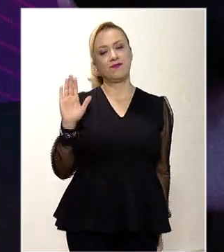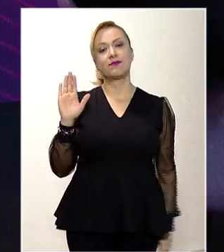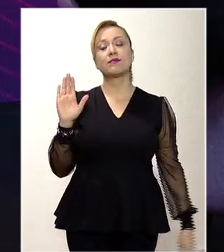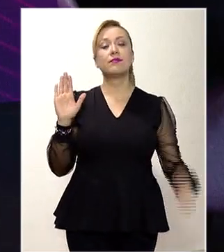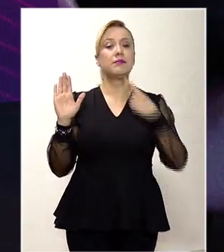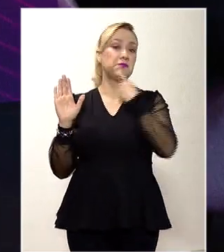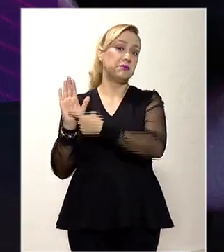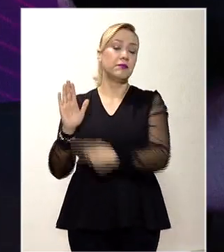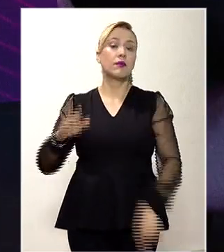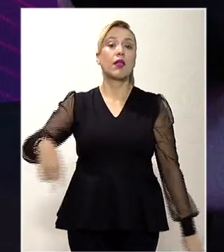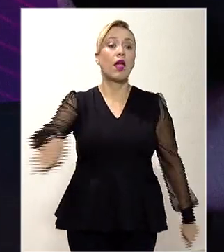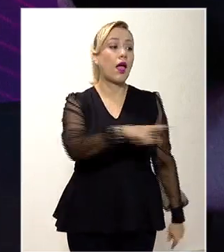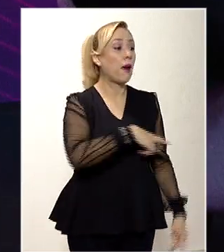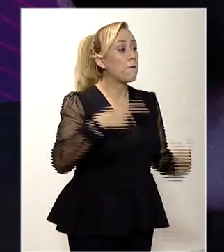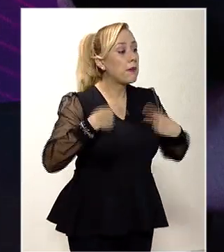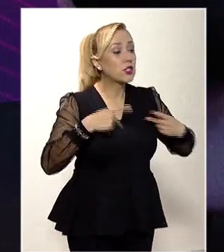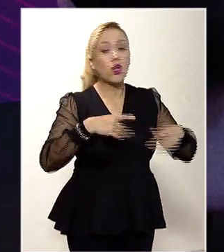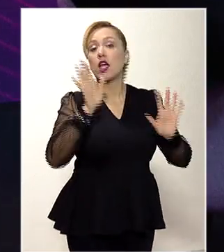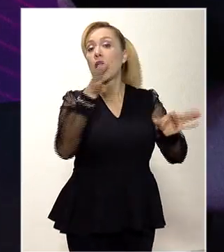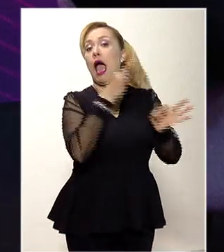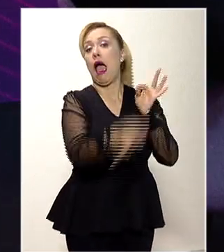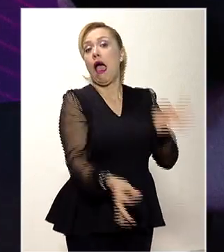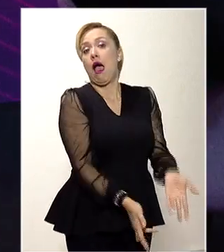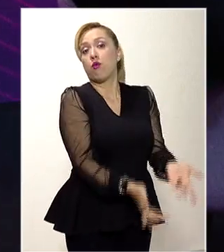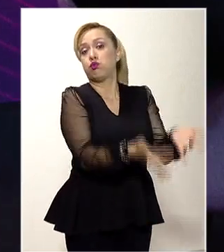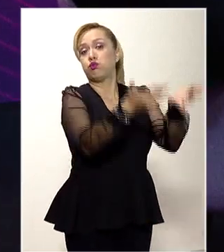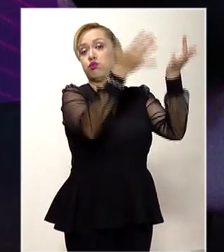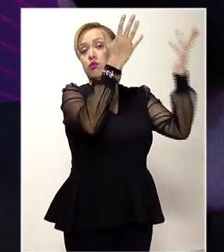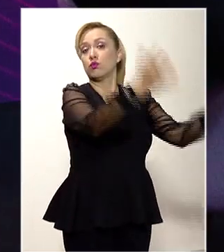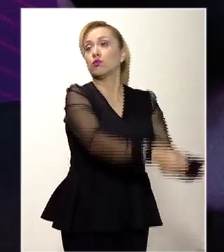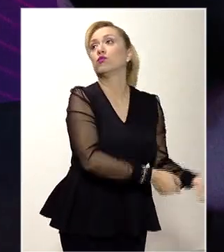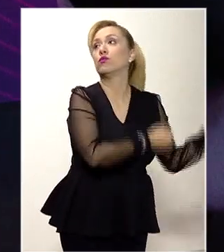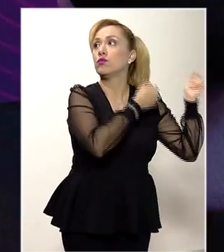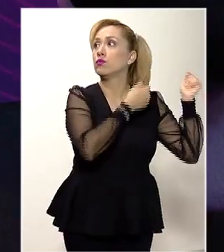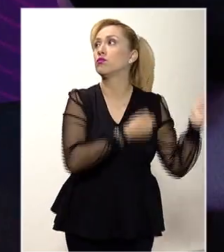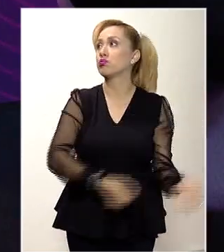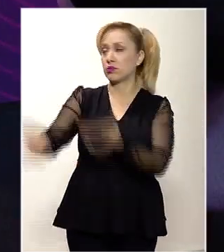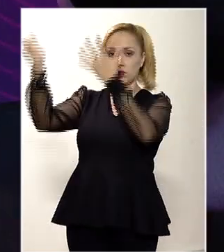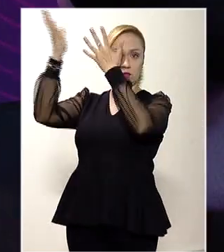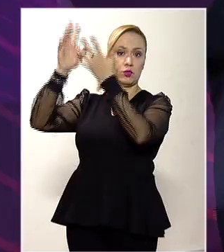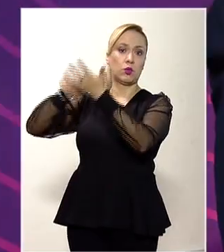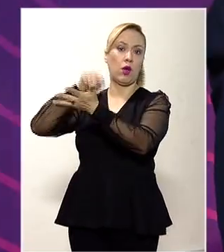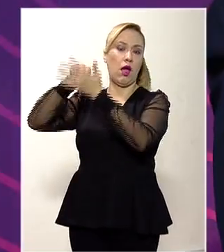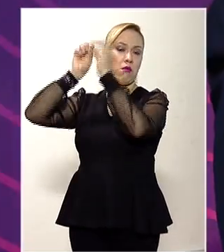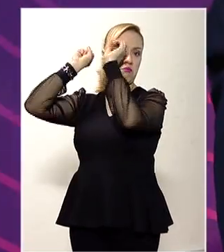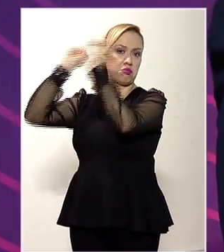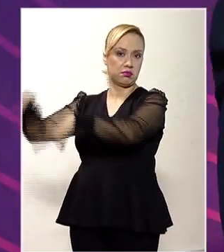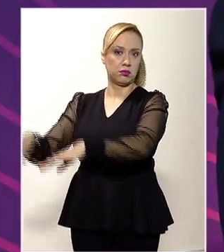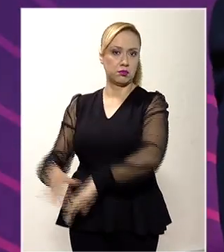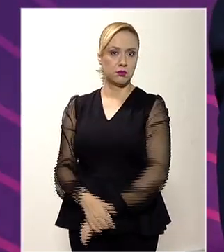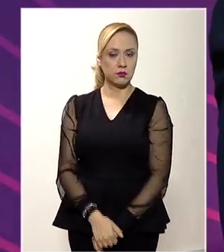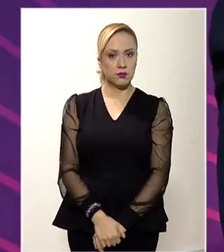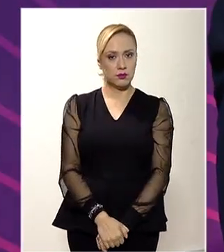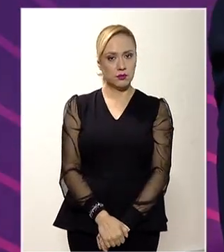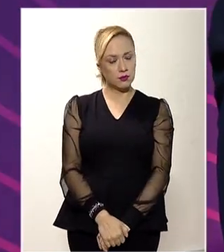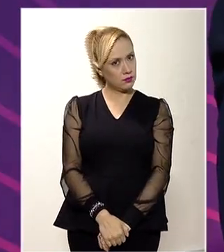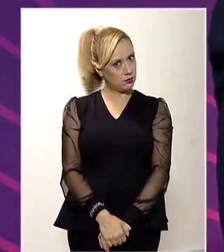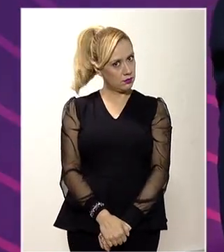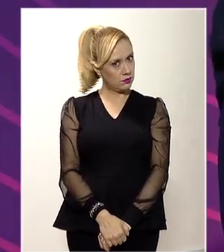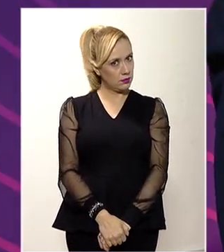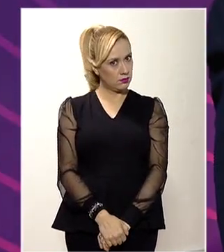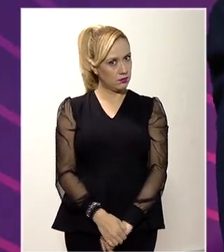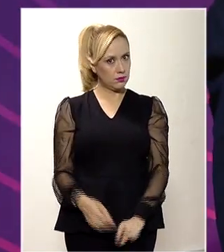estas personas las Ujú. quemaron en este Ok. lugar y sus restos los llevaron a X lugar, Ujú. ¿no? Eso, bajo estos